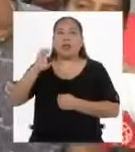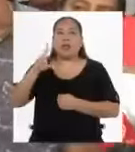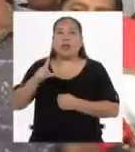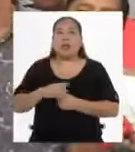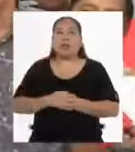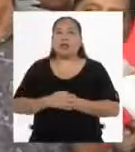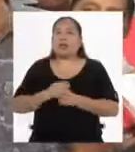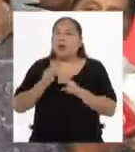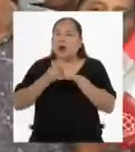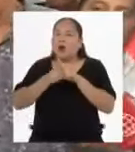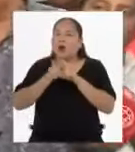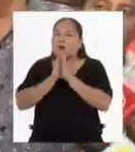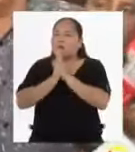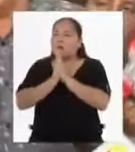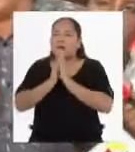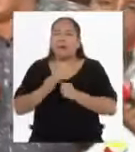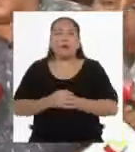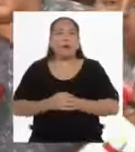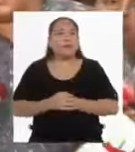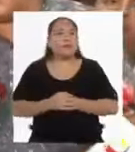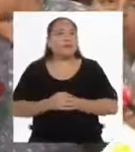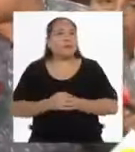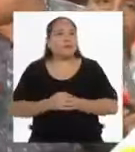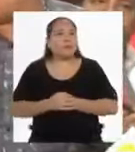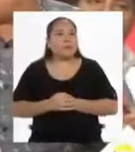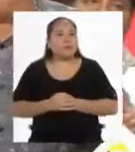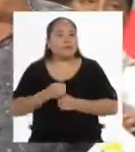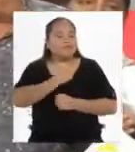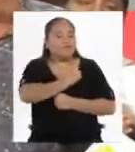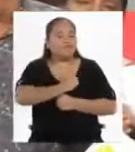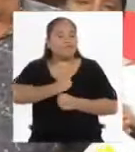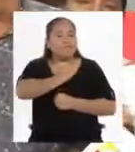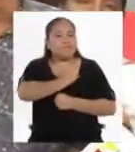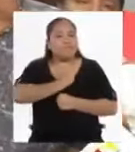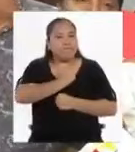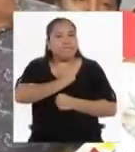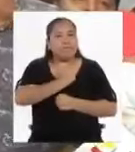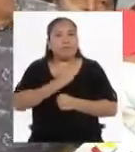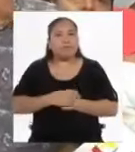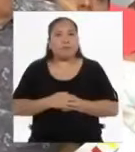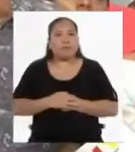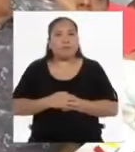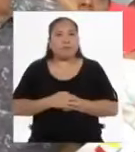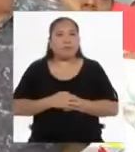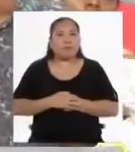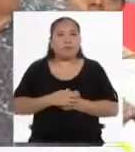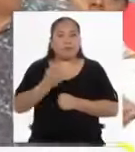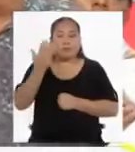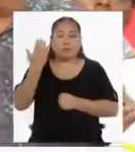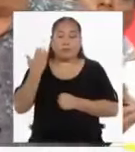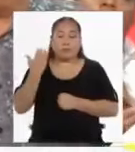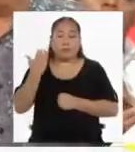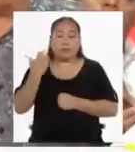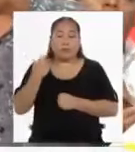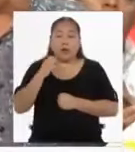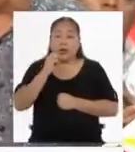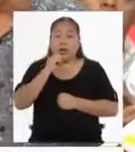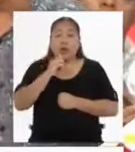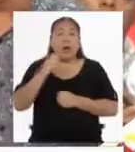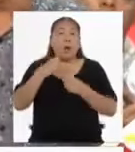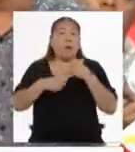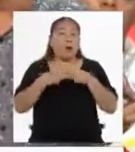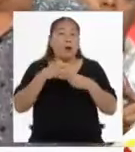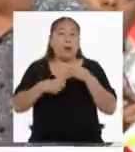Sí, brevemente, por favor. Estamos muy breve. Lamento mucho lo que ha pasado con el APRA,